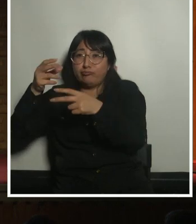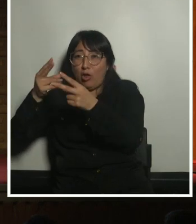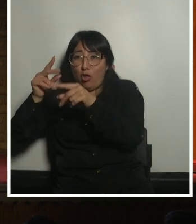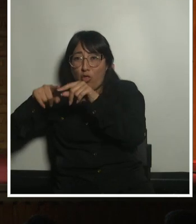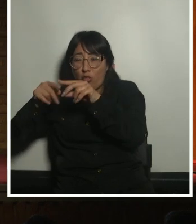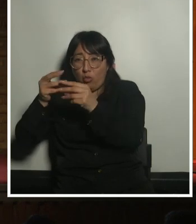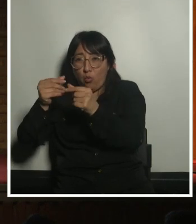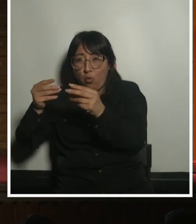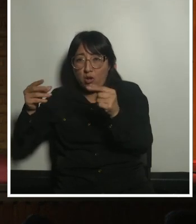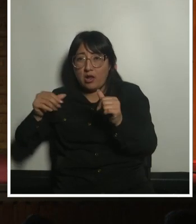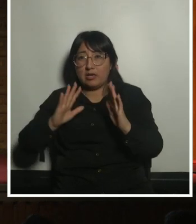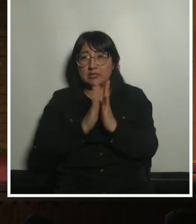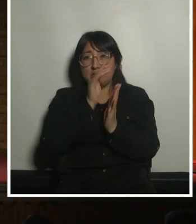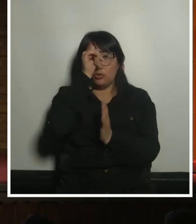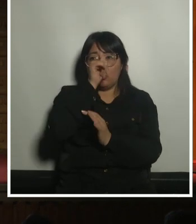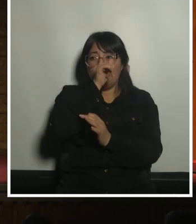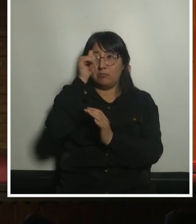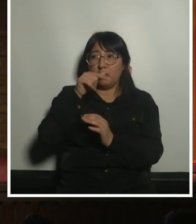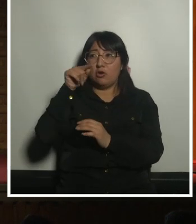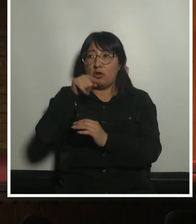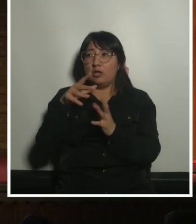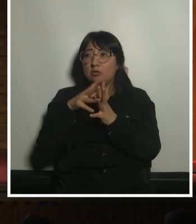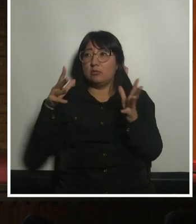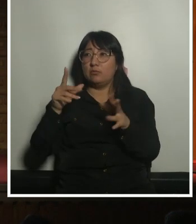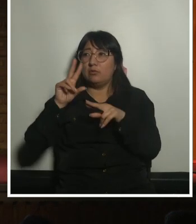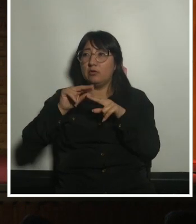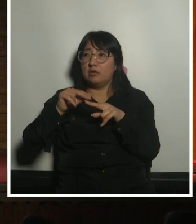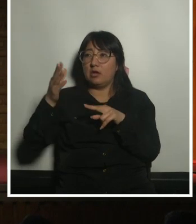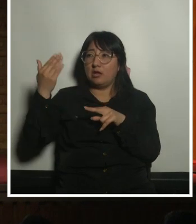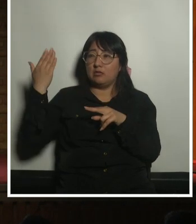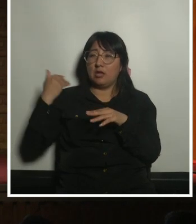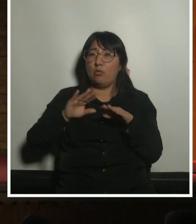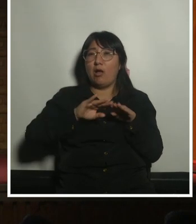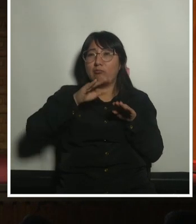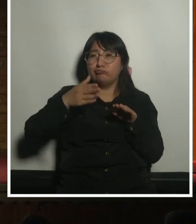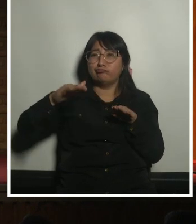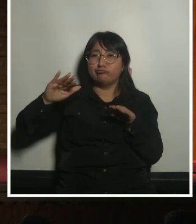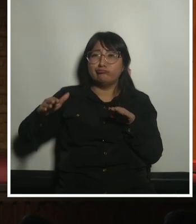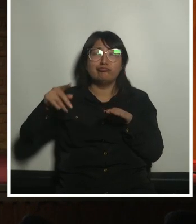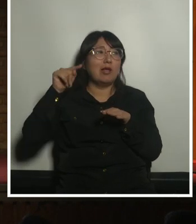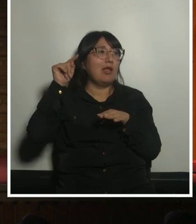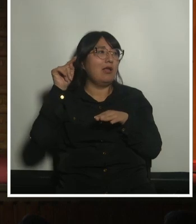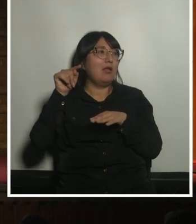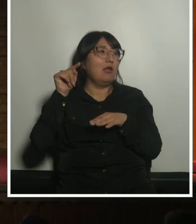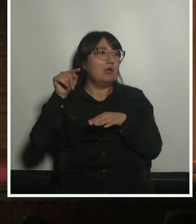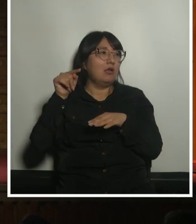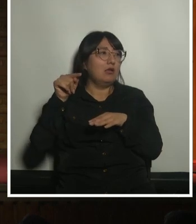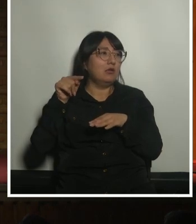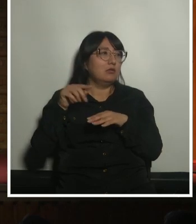en Santo Domingo. Esto es muy antiguo, quizá los resorts, estos de las brisas, son uno de los